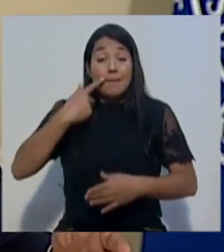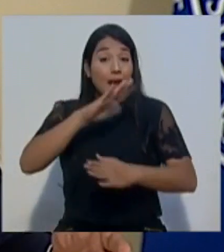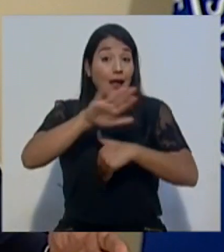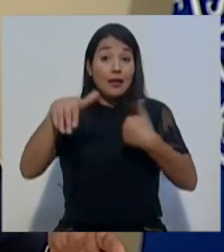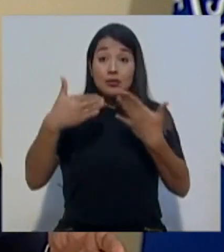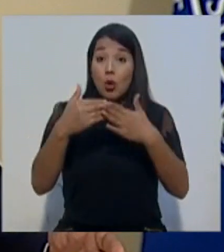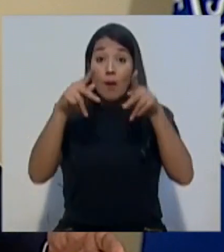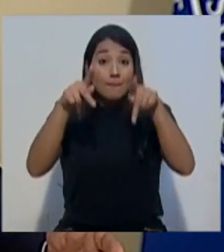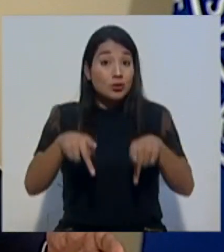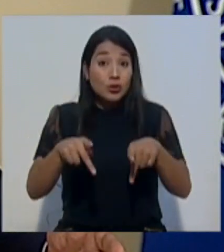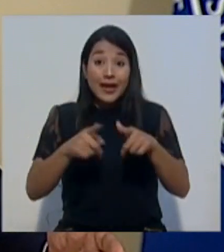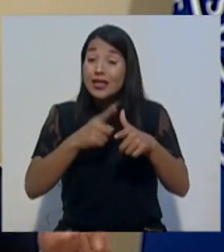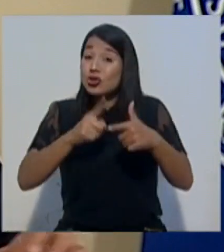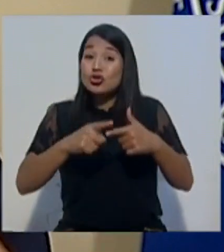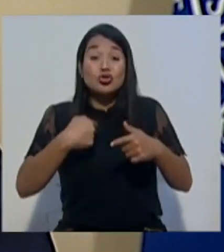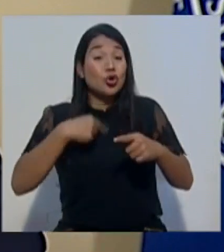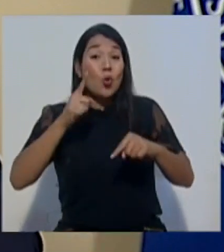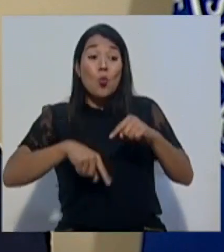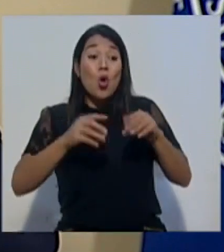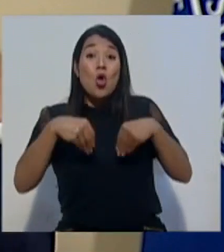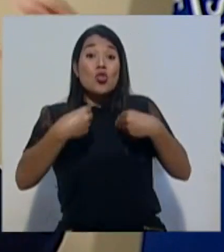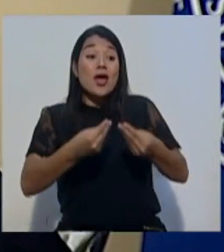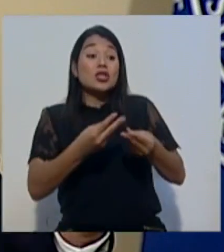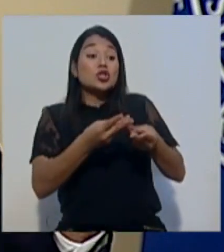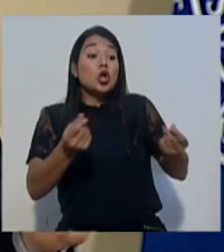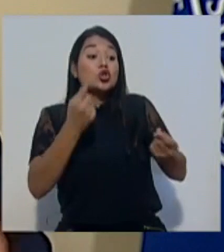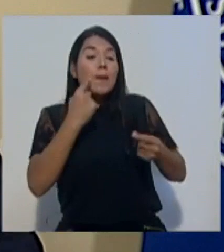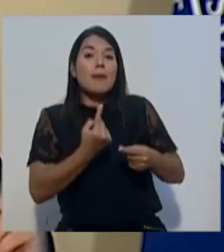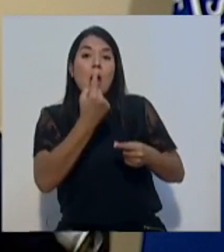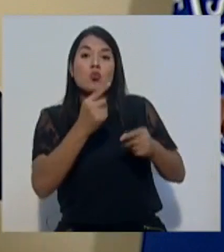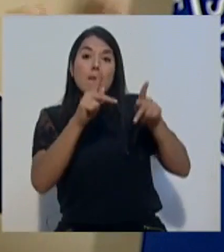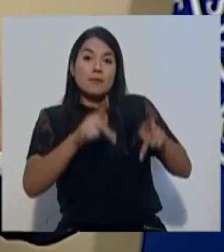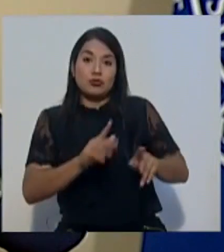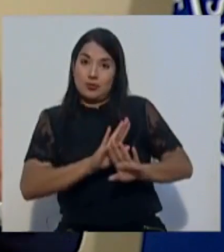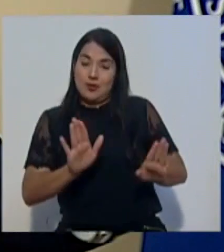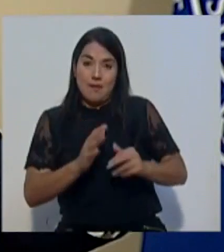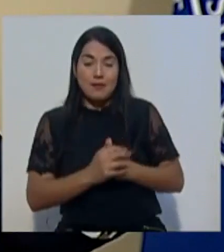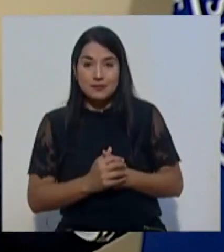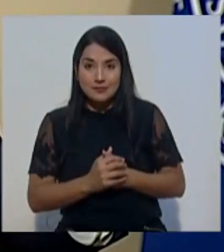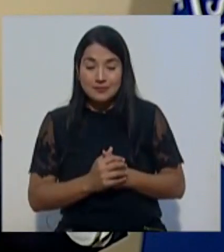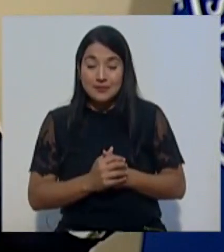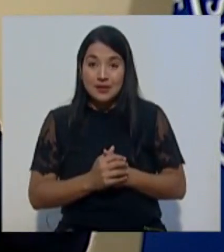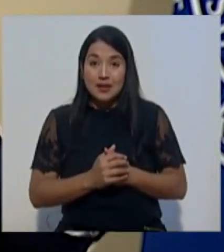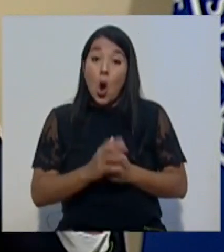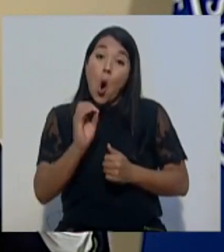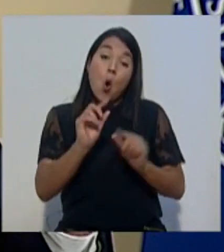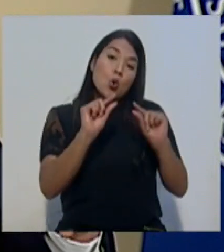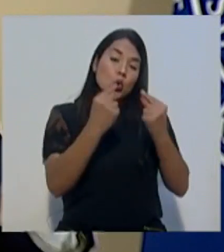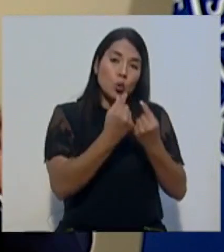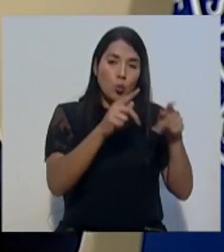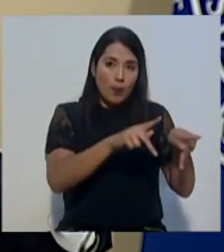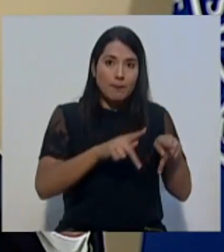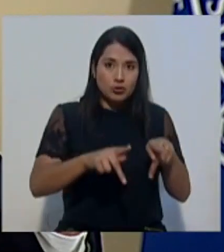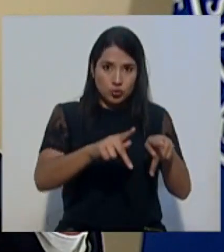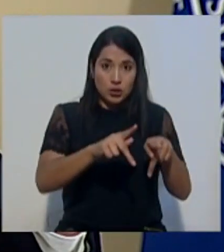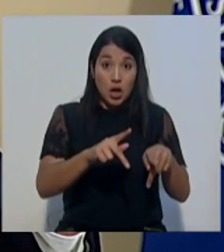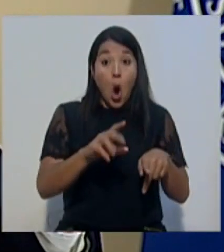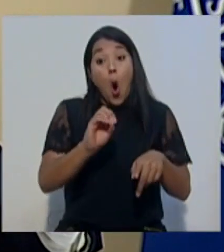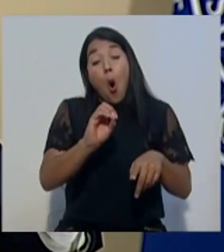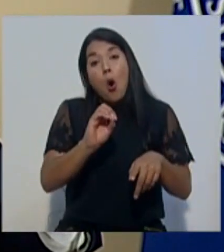no puedo tener solo una solución para uno. Si yo tomo el otro extremo y digo, vamos a proteger a los productores nada